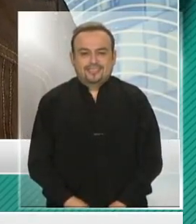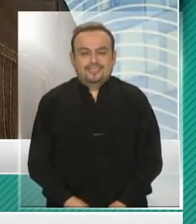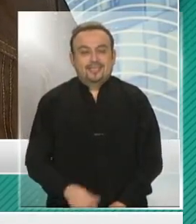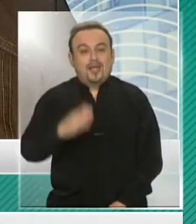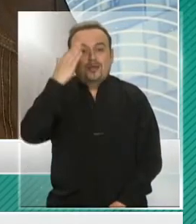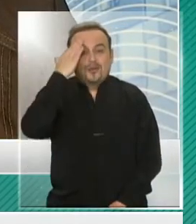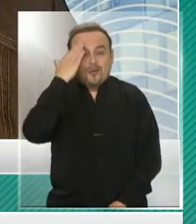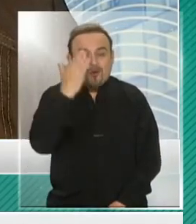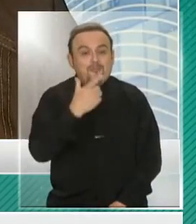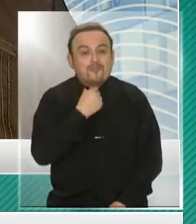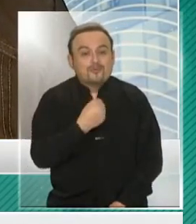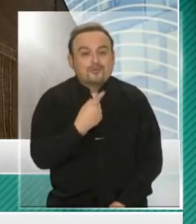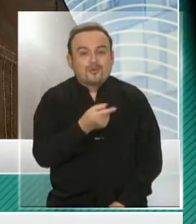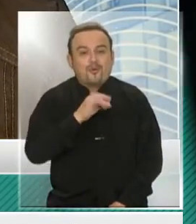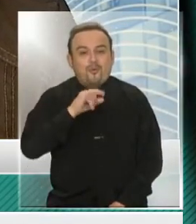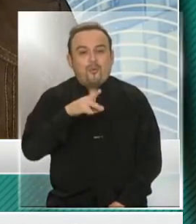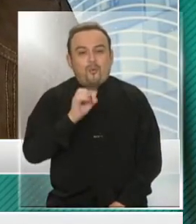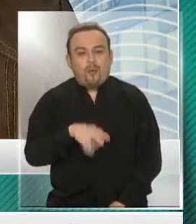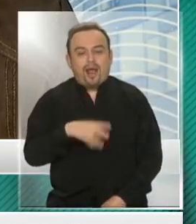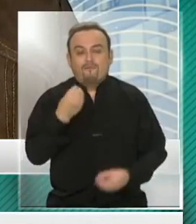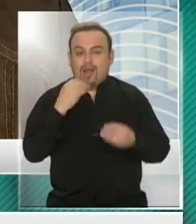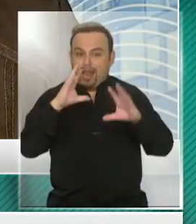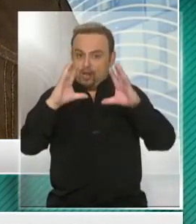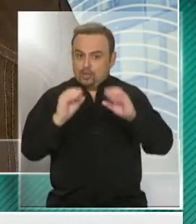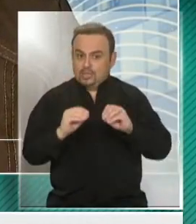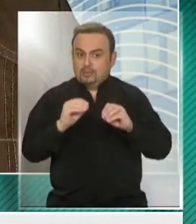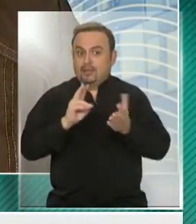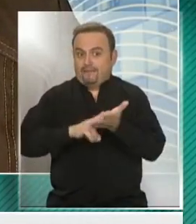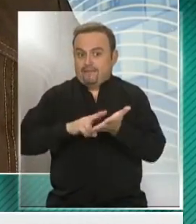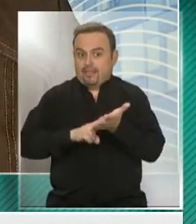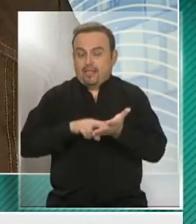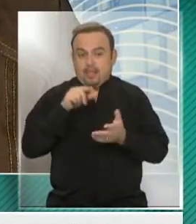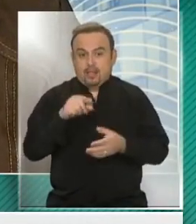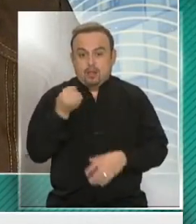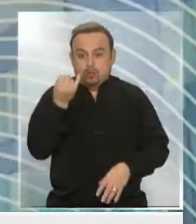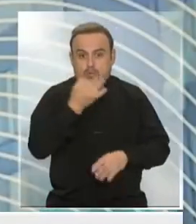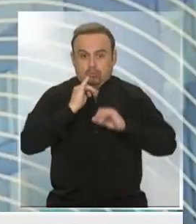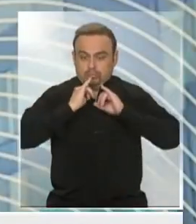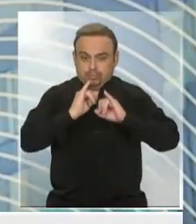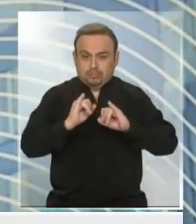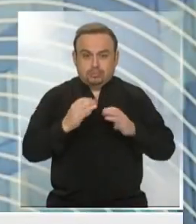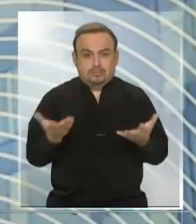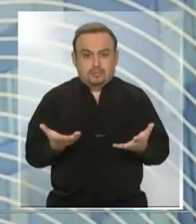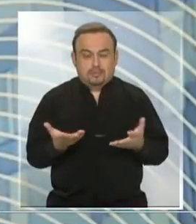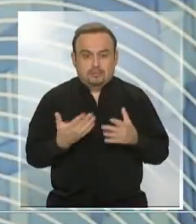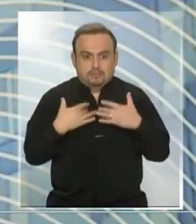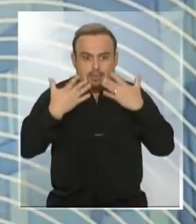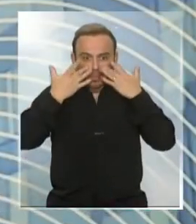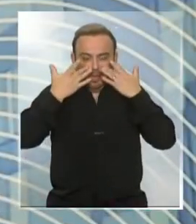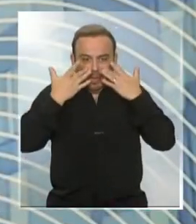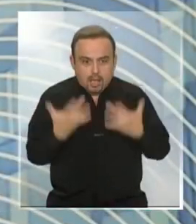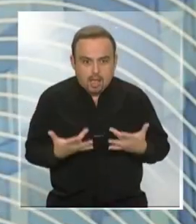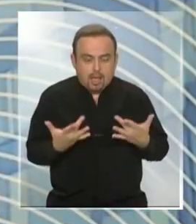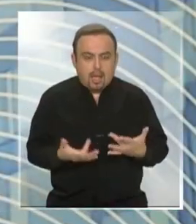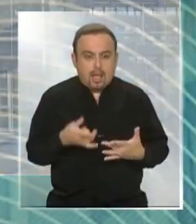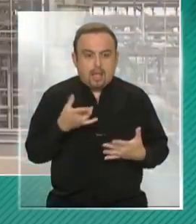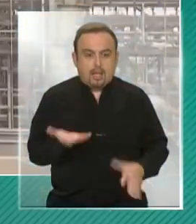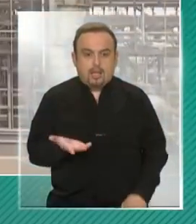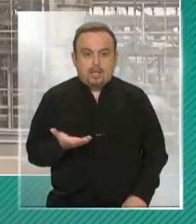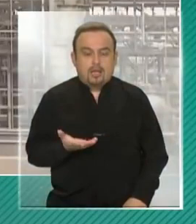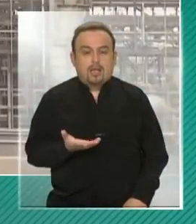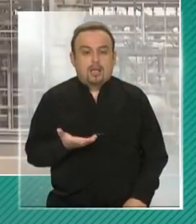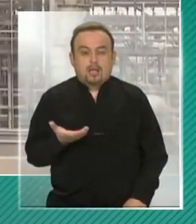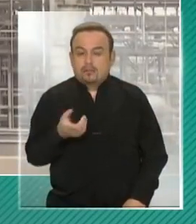hola mucho gusto juan manuel buenas noches pero la verdad es que las cifras son es bastante impactante estamos hablando